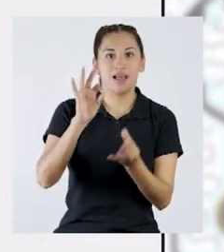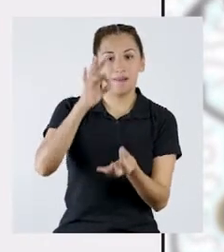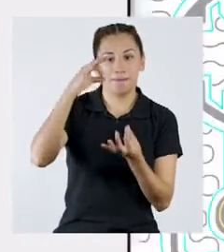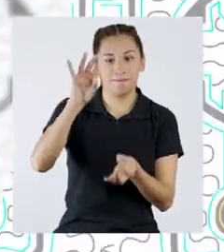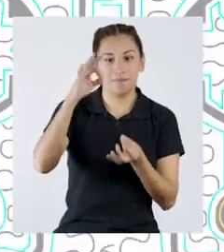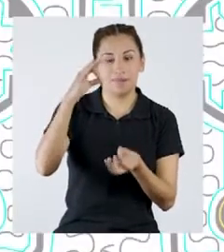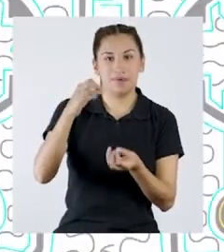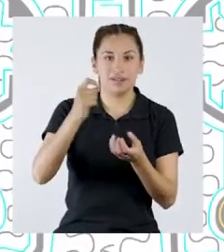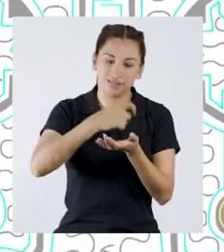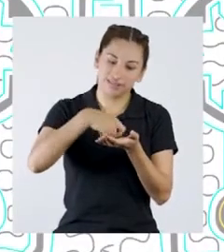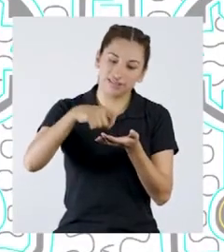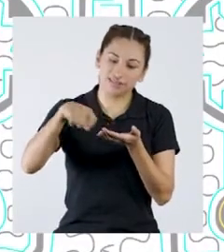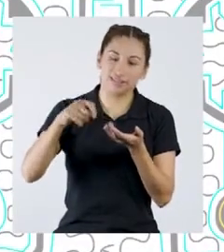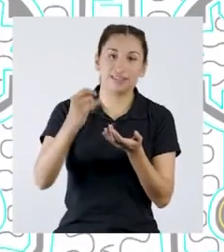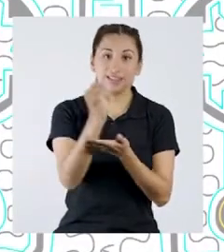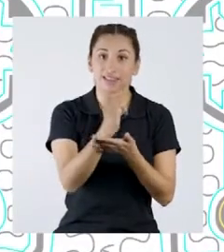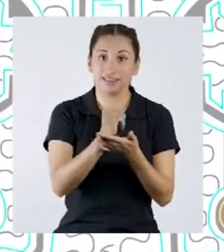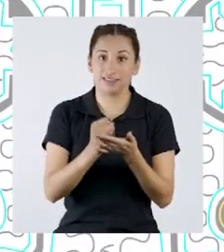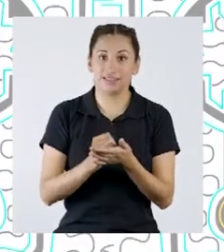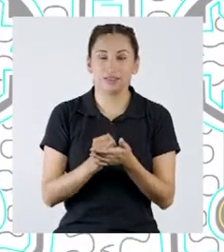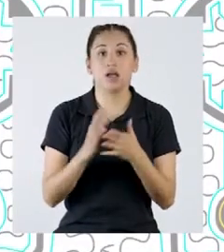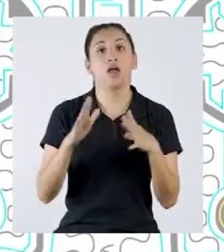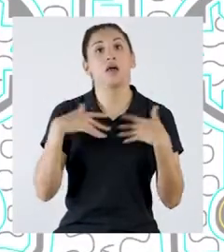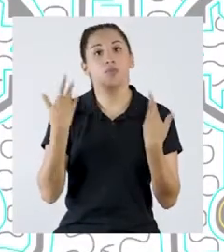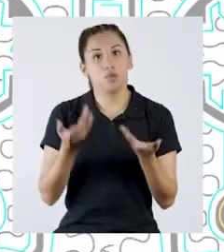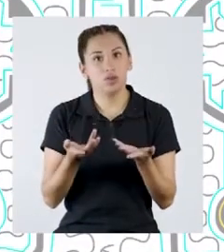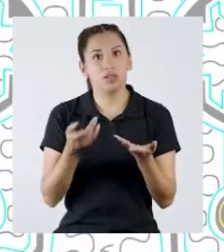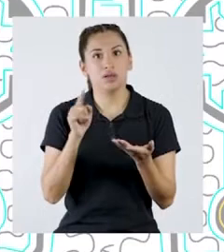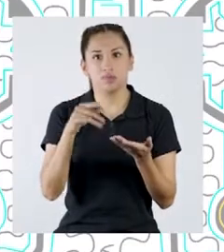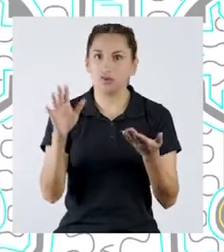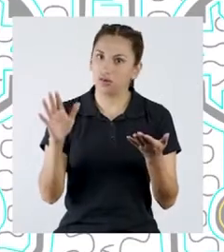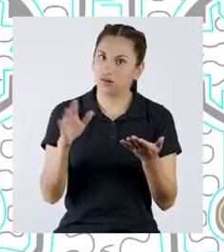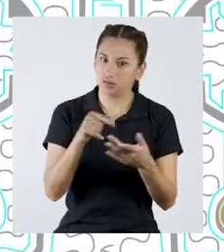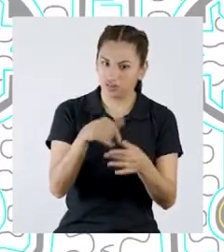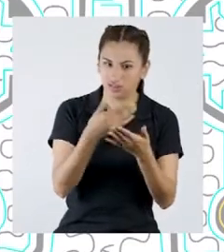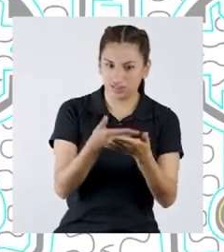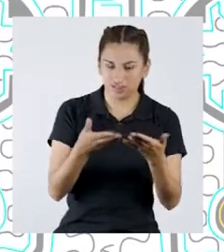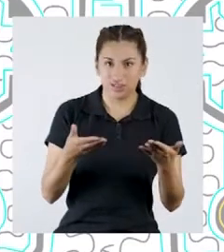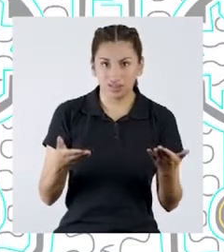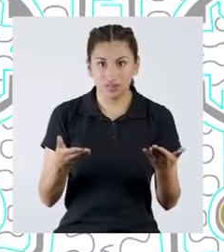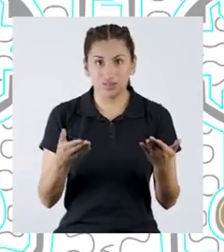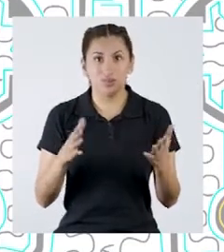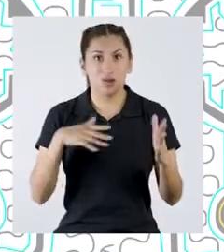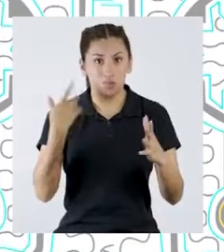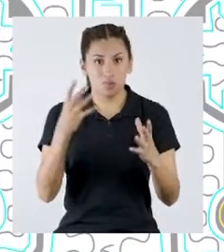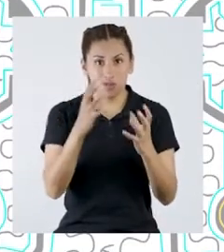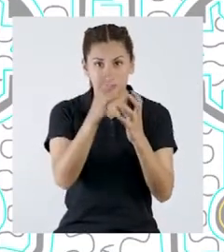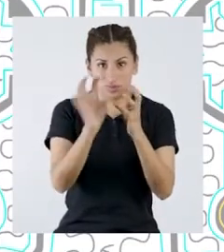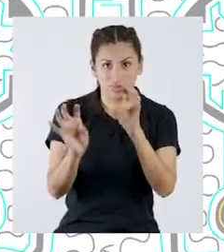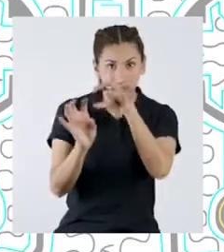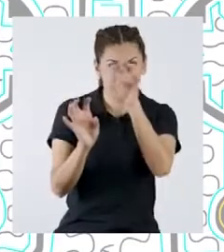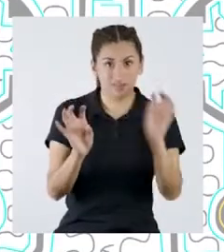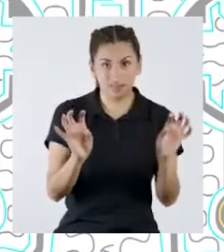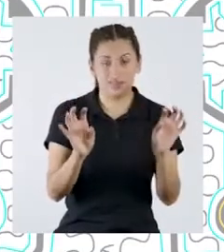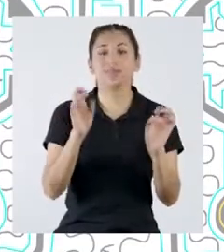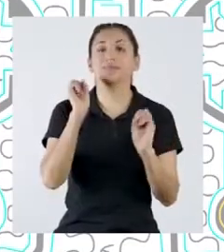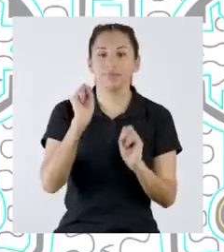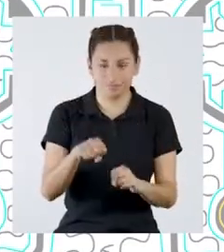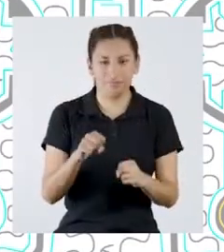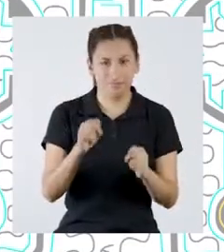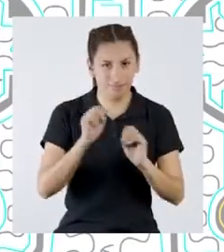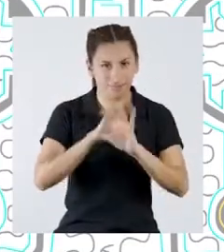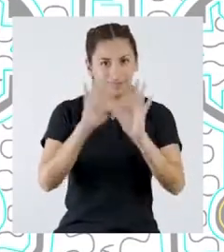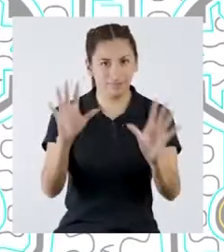él. Vaya, ¿y podemos clasificar esos recursos naturales? Claro que